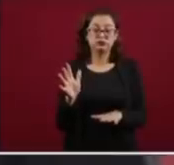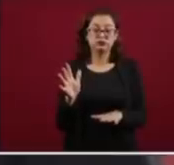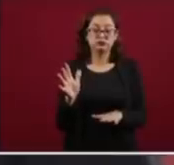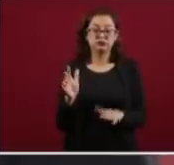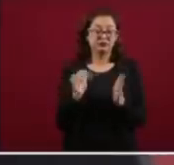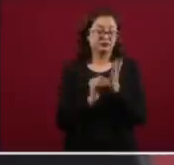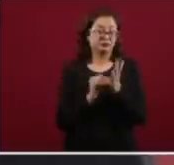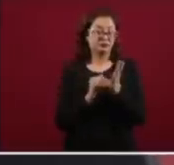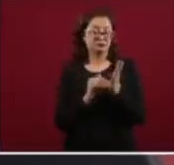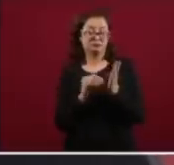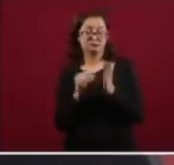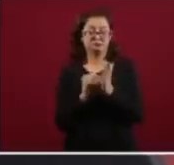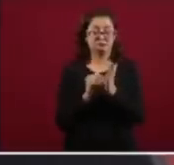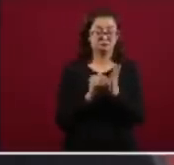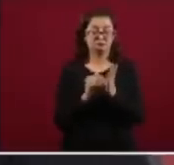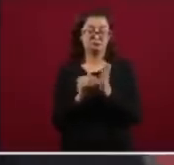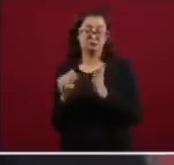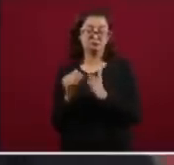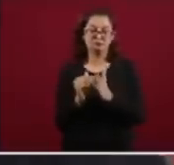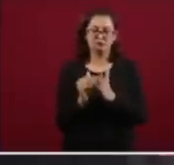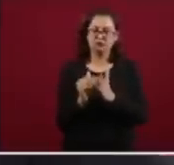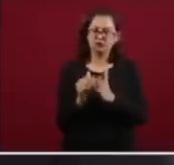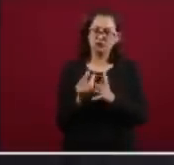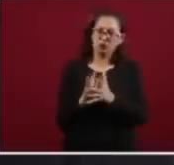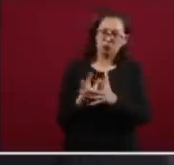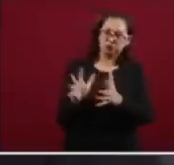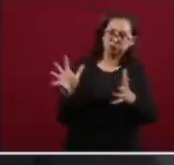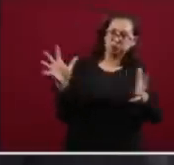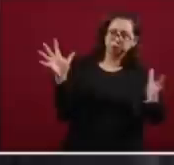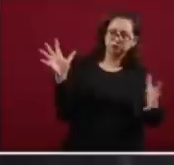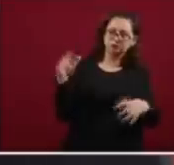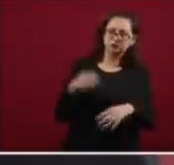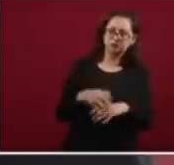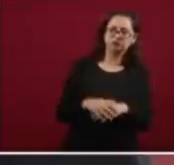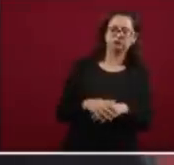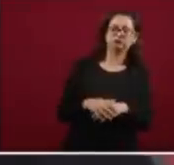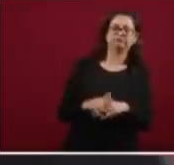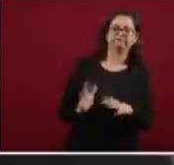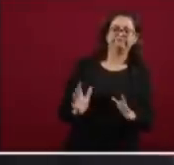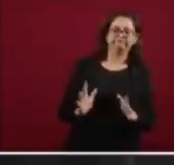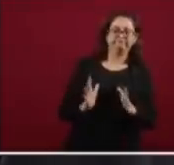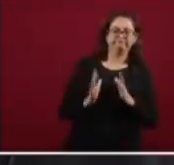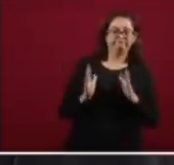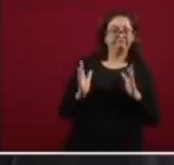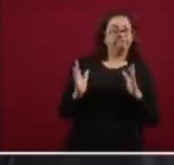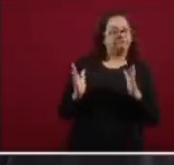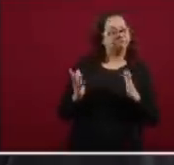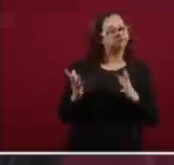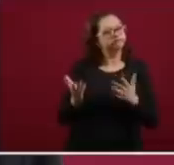millones pues ahí sí ya no hay duda